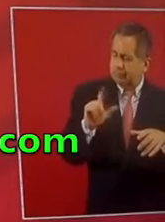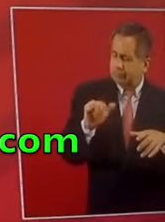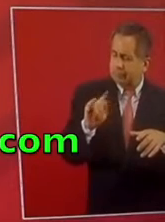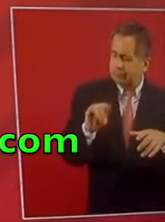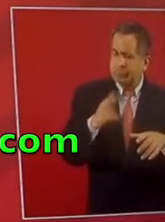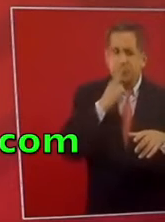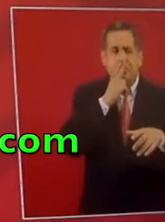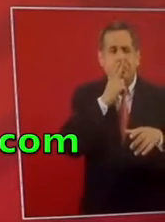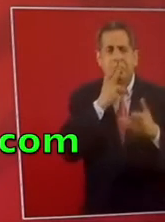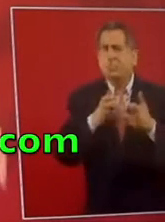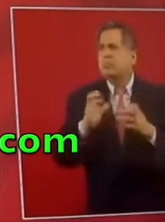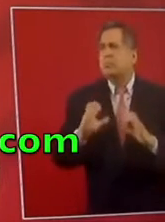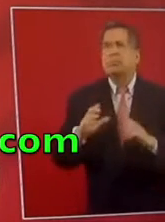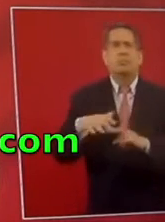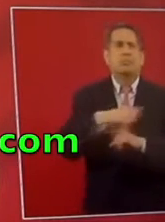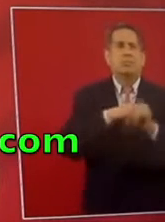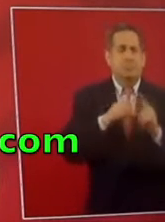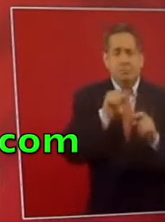Pisiciapan,